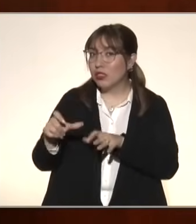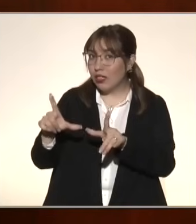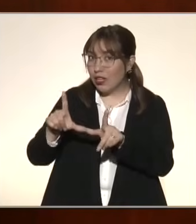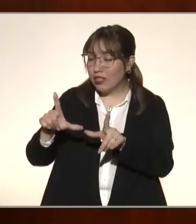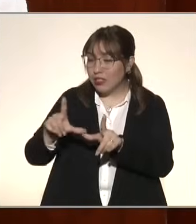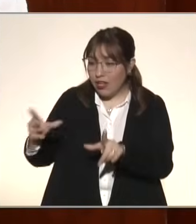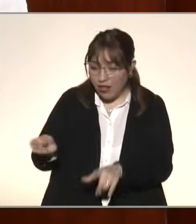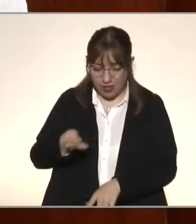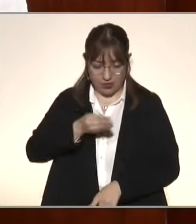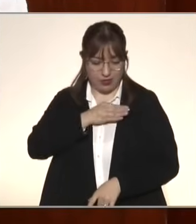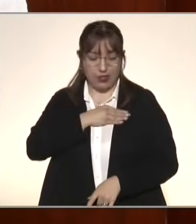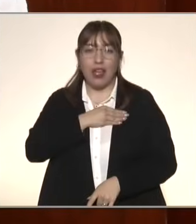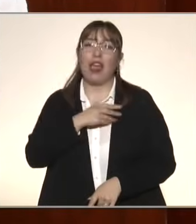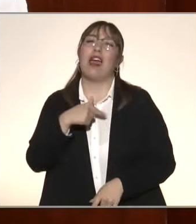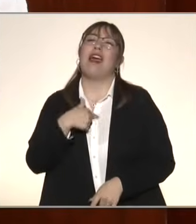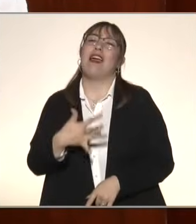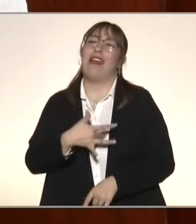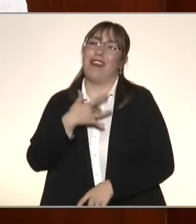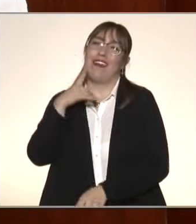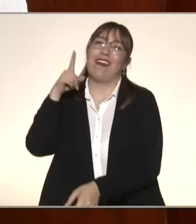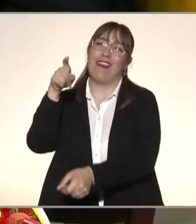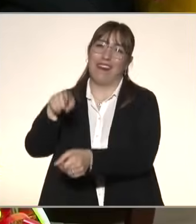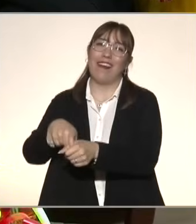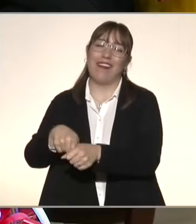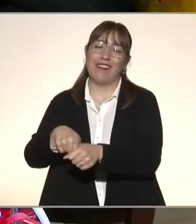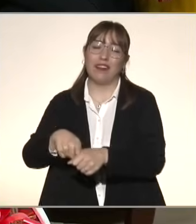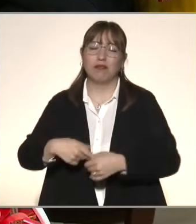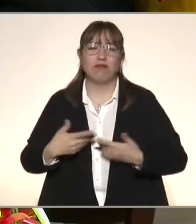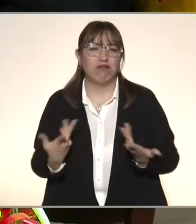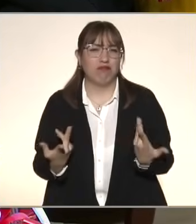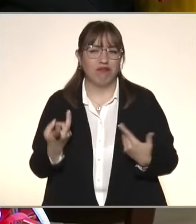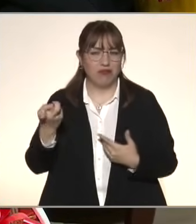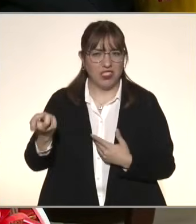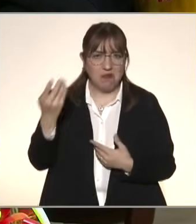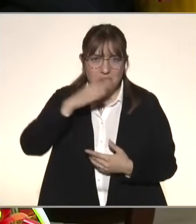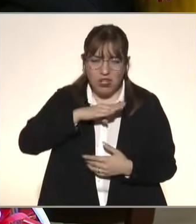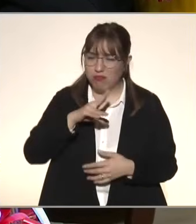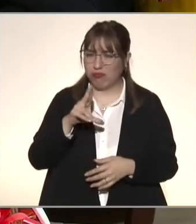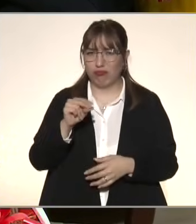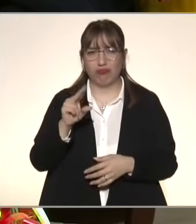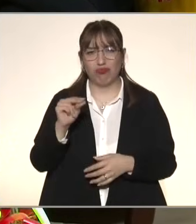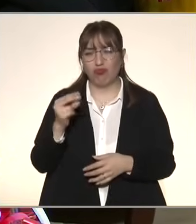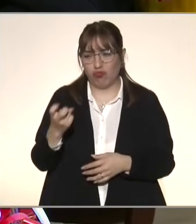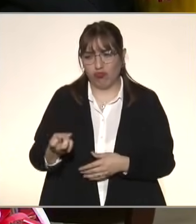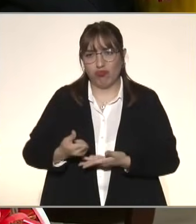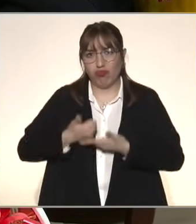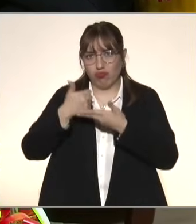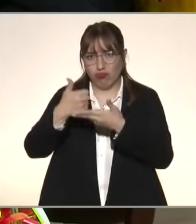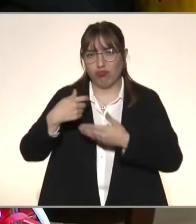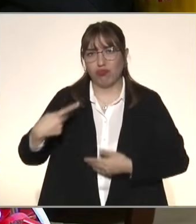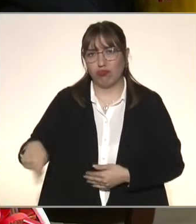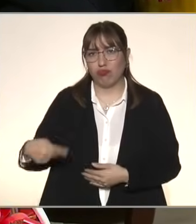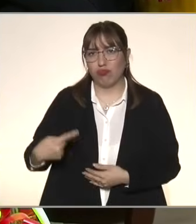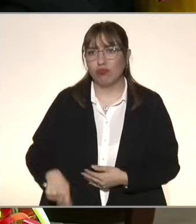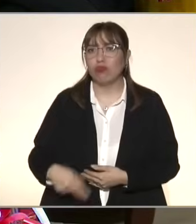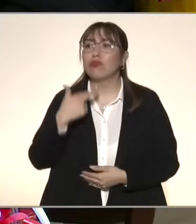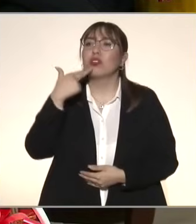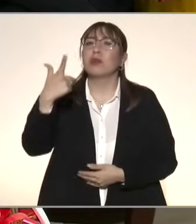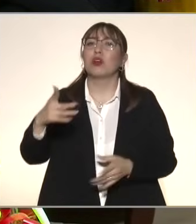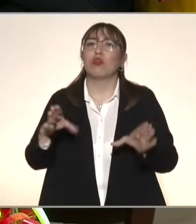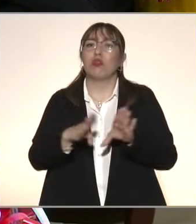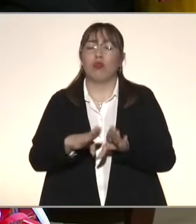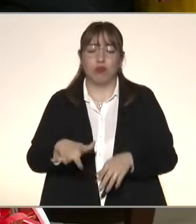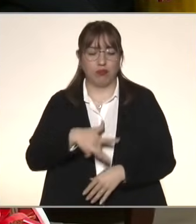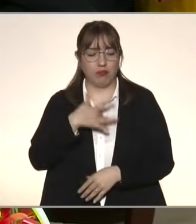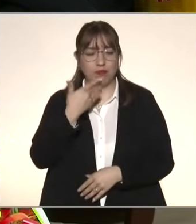fue un ritual. Y creo que en vez de discutir los rituales, podemos usarlos a nuestro favor. Justamente como lo comentan, utilizar